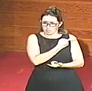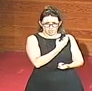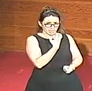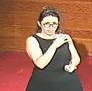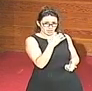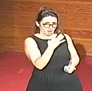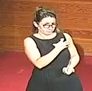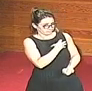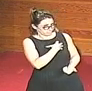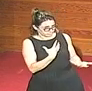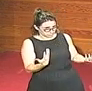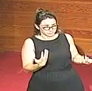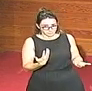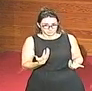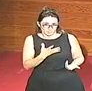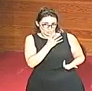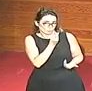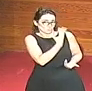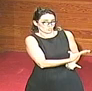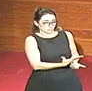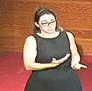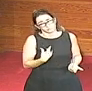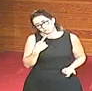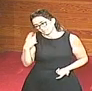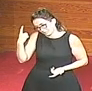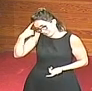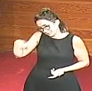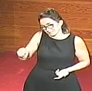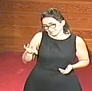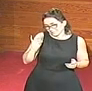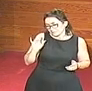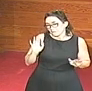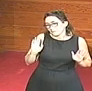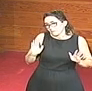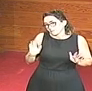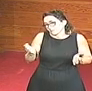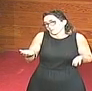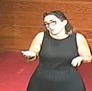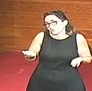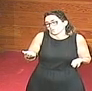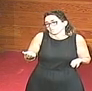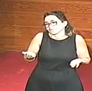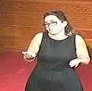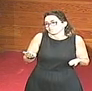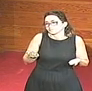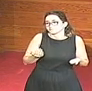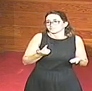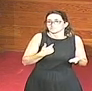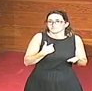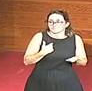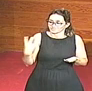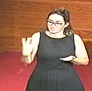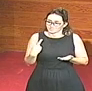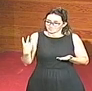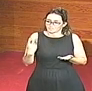algunas amigas chinas. Y yo les decía, ya, pero partimos de unos mimbres distintos,